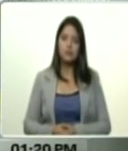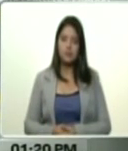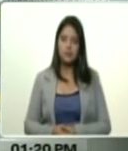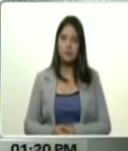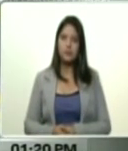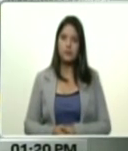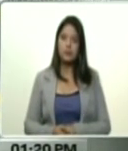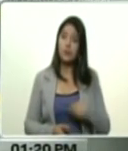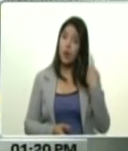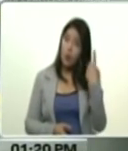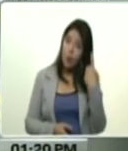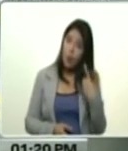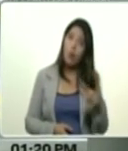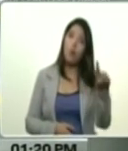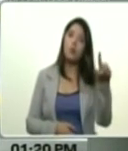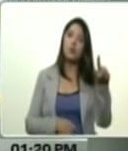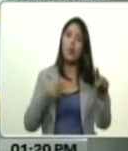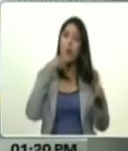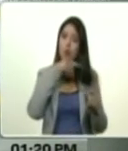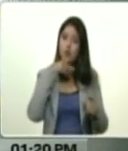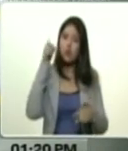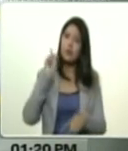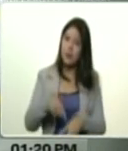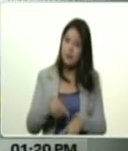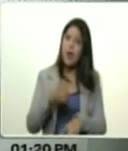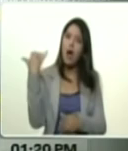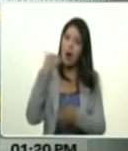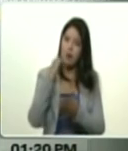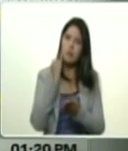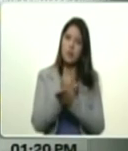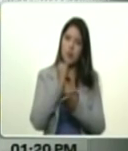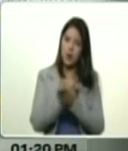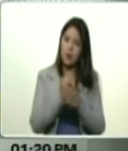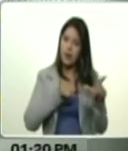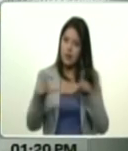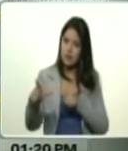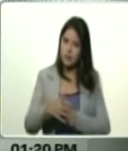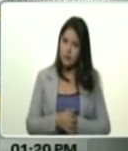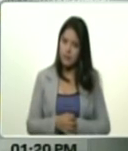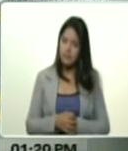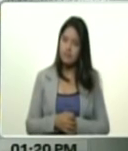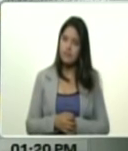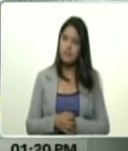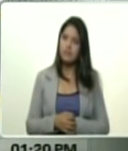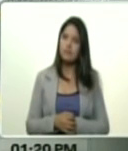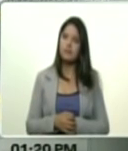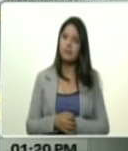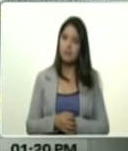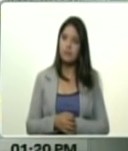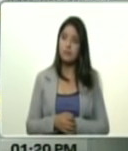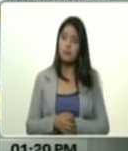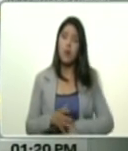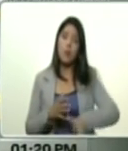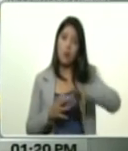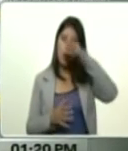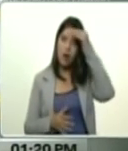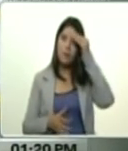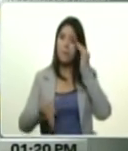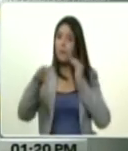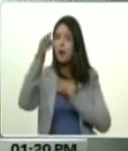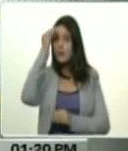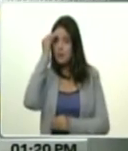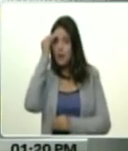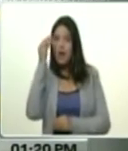un homicidio ocurrido en octubre también, y tenemos las pruebas delante. Por aprender en el argot de las bandas, de una